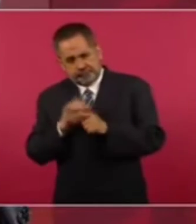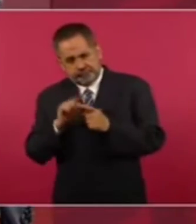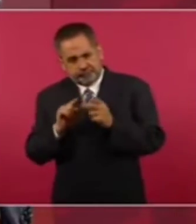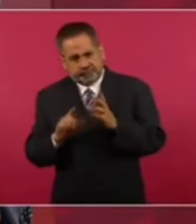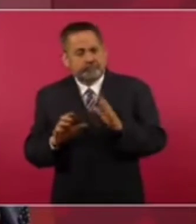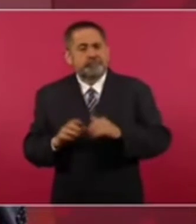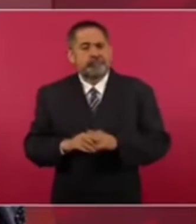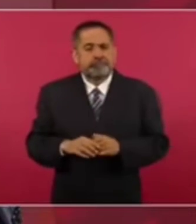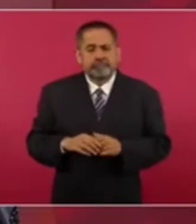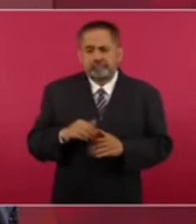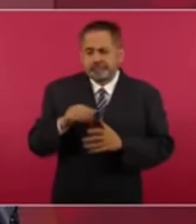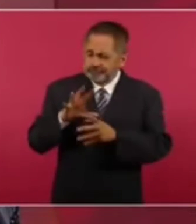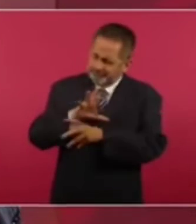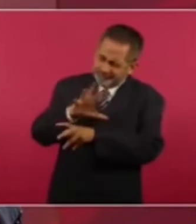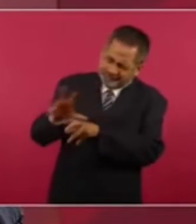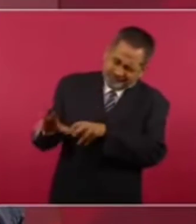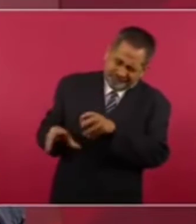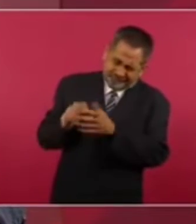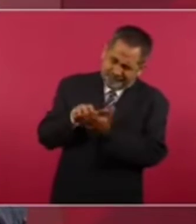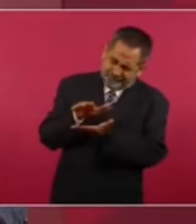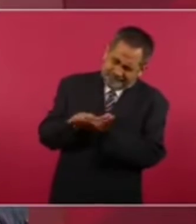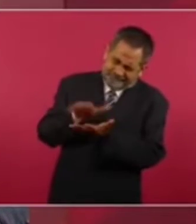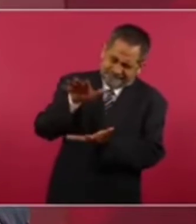y le vamos a enviar todo